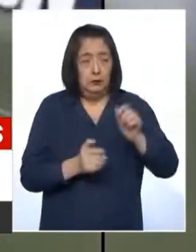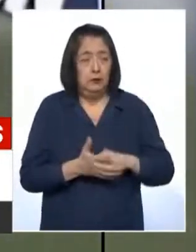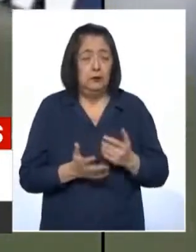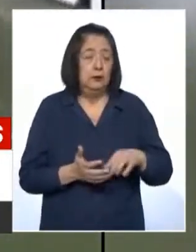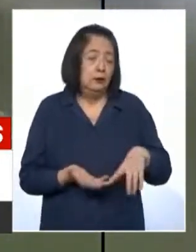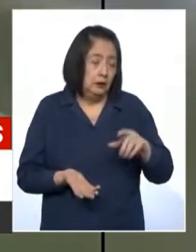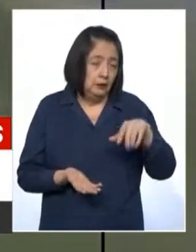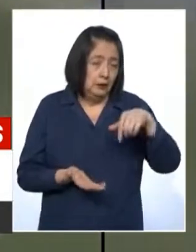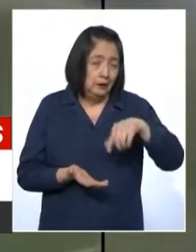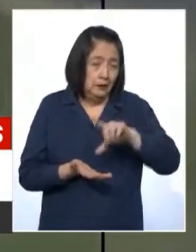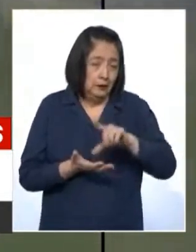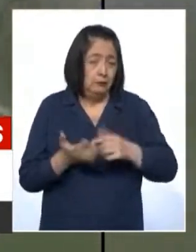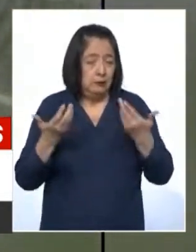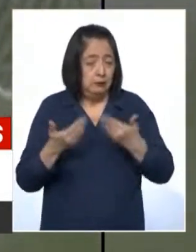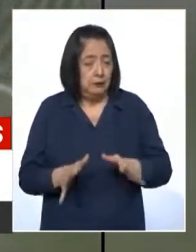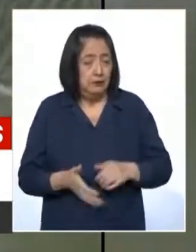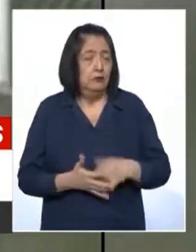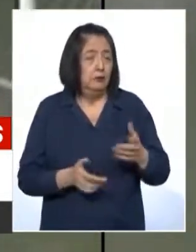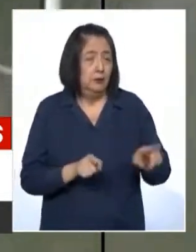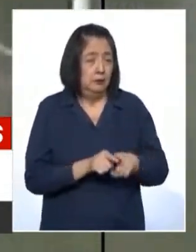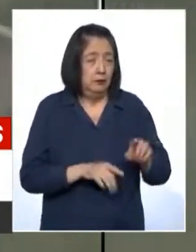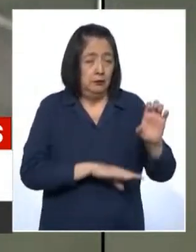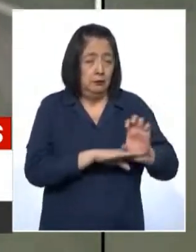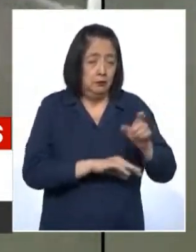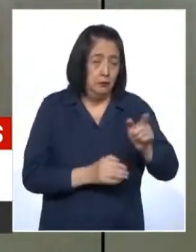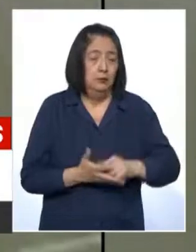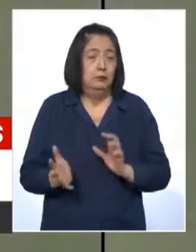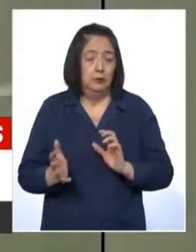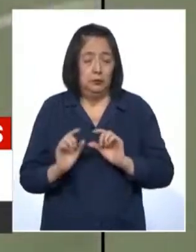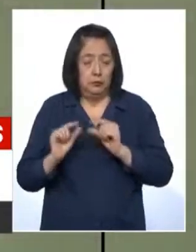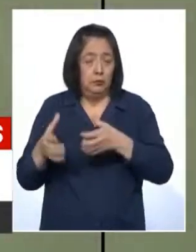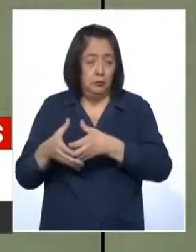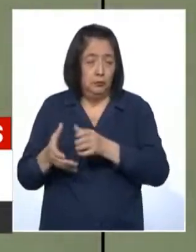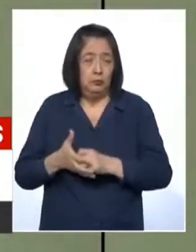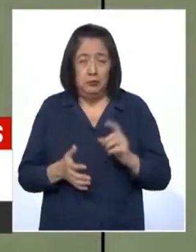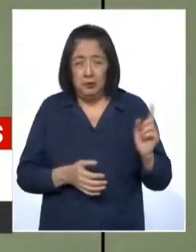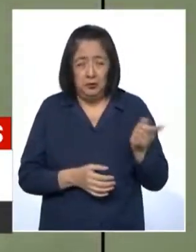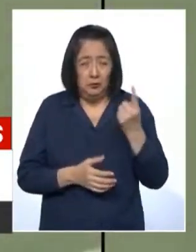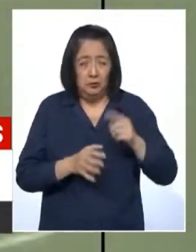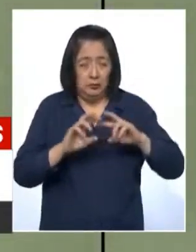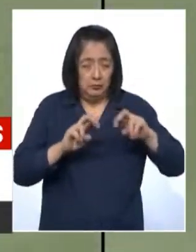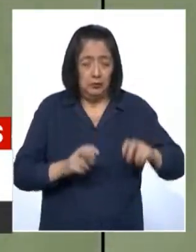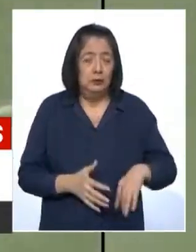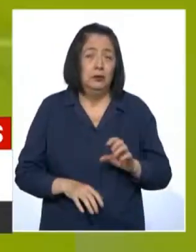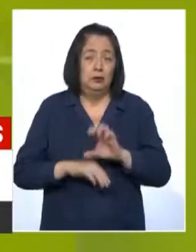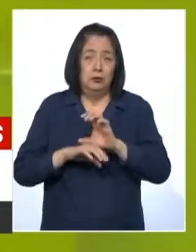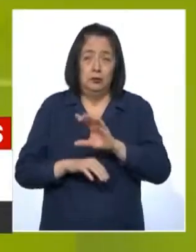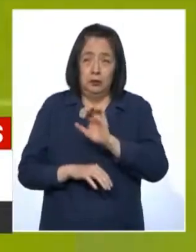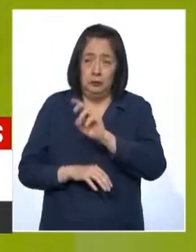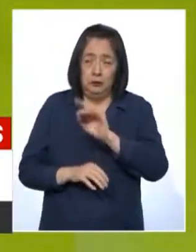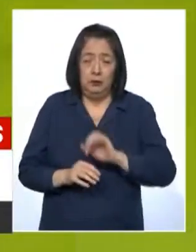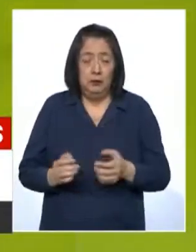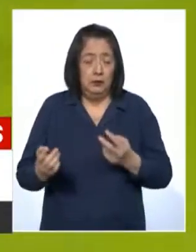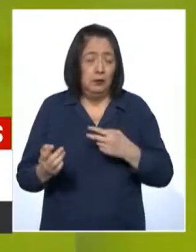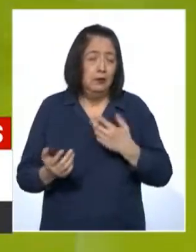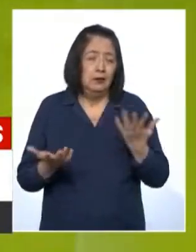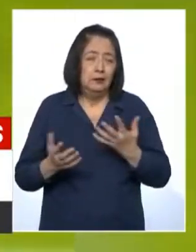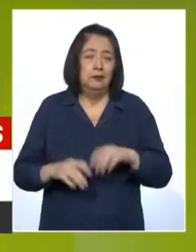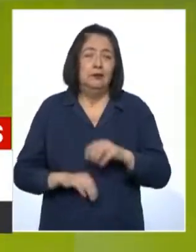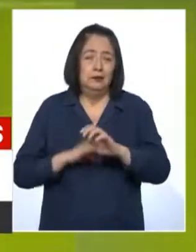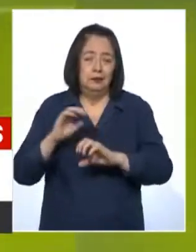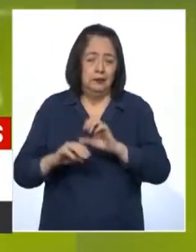como en Guayaquil por fase de grupos ante los ecuatorianos. Y si lo hacemos en general, Emelec visitó a Cristal en su presentación del 2015,